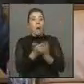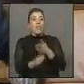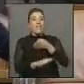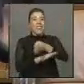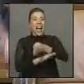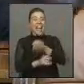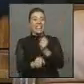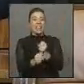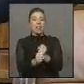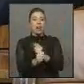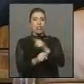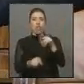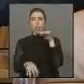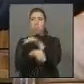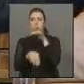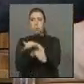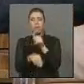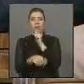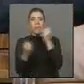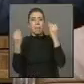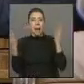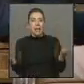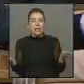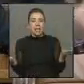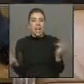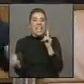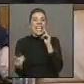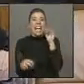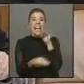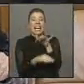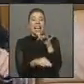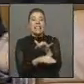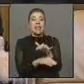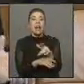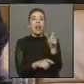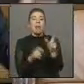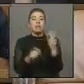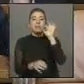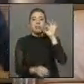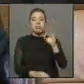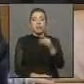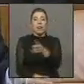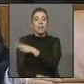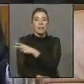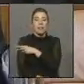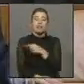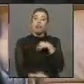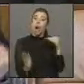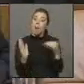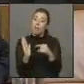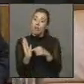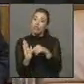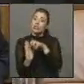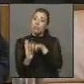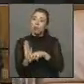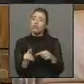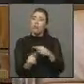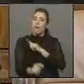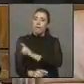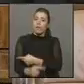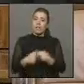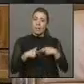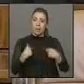a trabajar los van a retar allá, en la pega. ¿Y quiénes los retan? Los propios capitalistas. Así que yo para apoyar este proyecto con toda la fuerza de mi corazón.